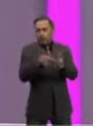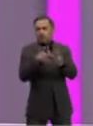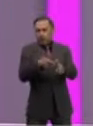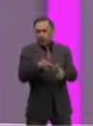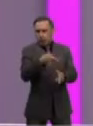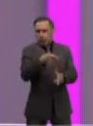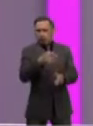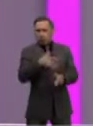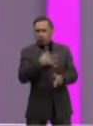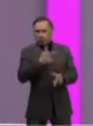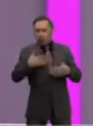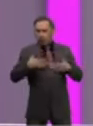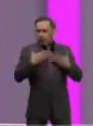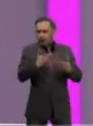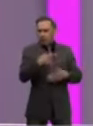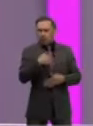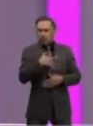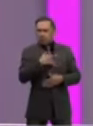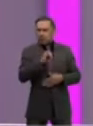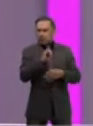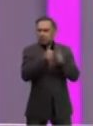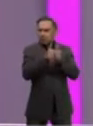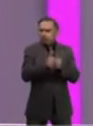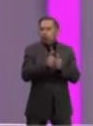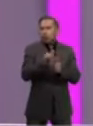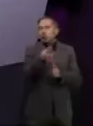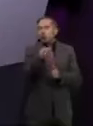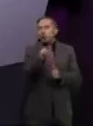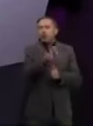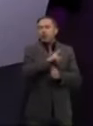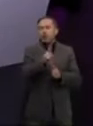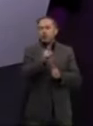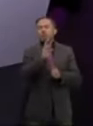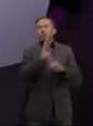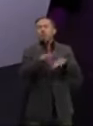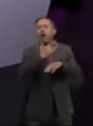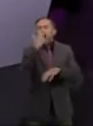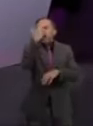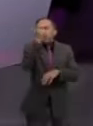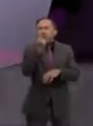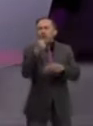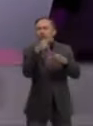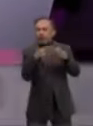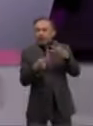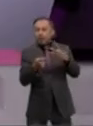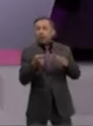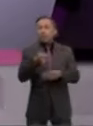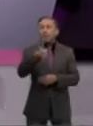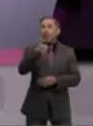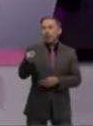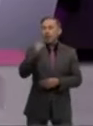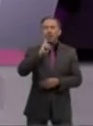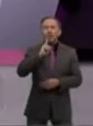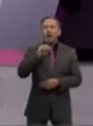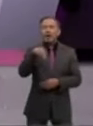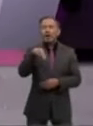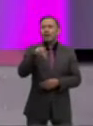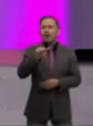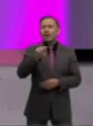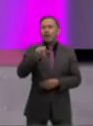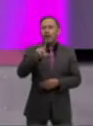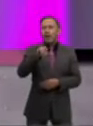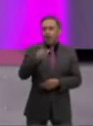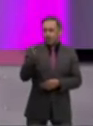teniendo confianza. Y en esta ocasión vamos otra vez con Natalia. Así. Bueno, yo creo que uno de